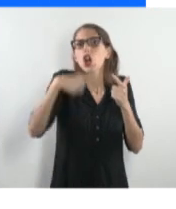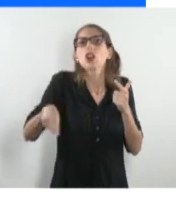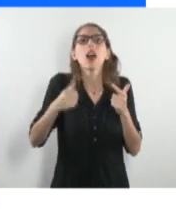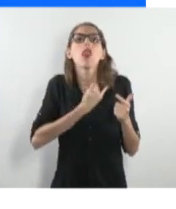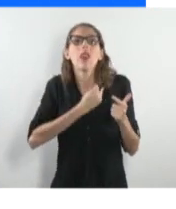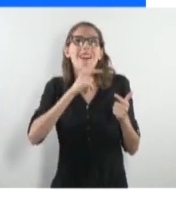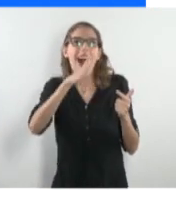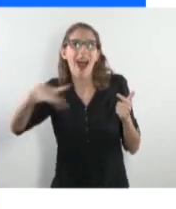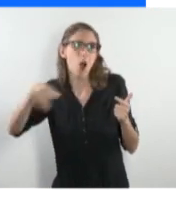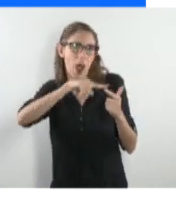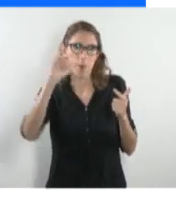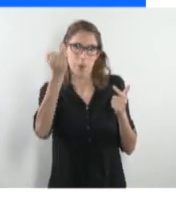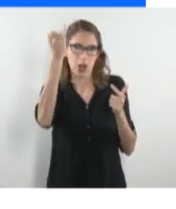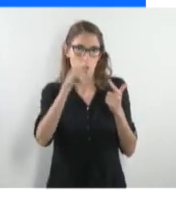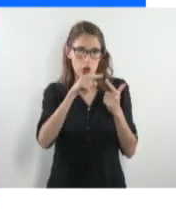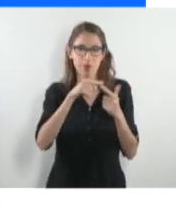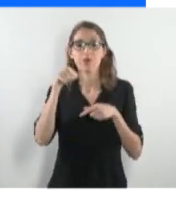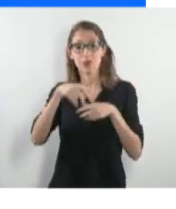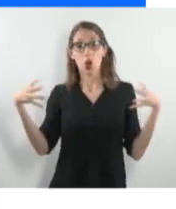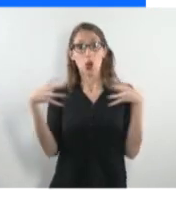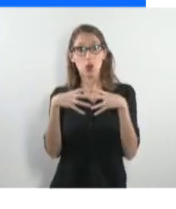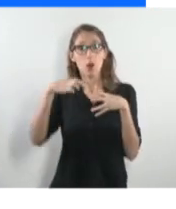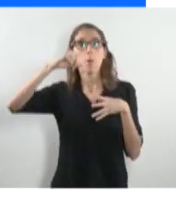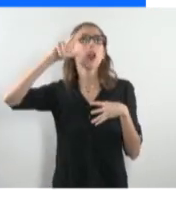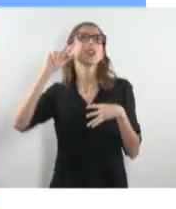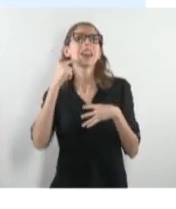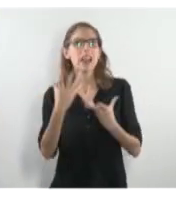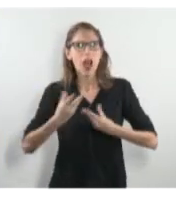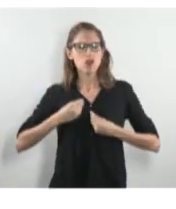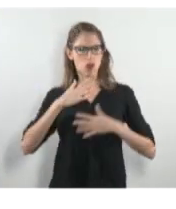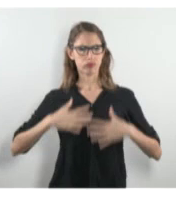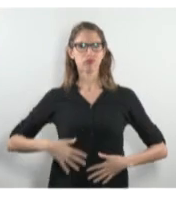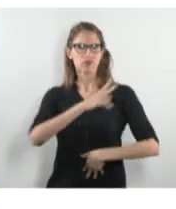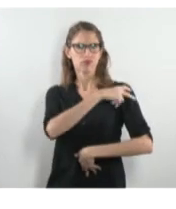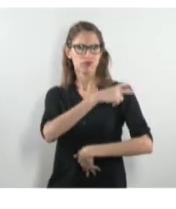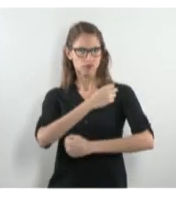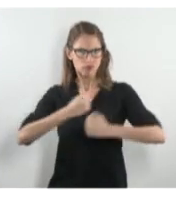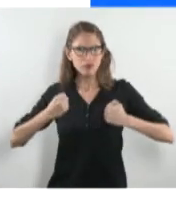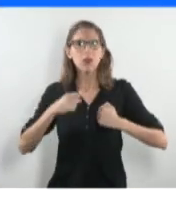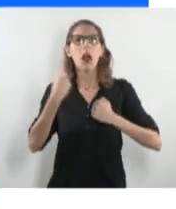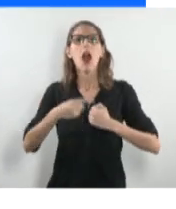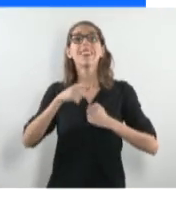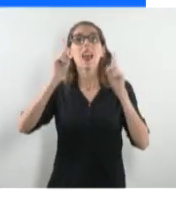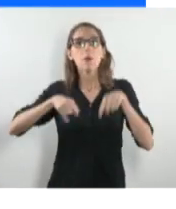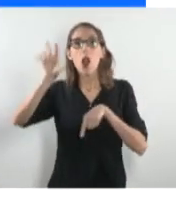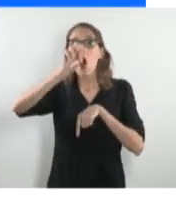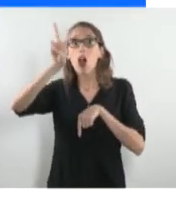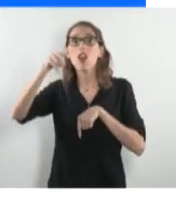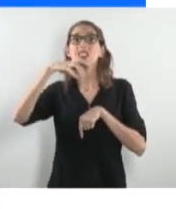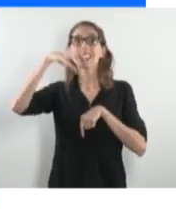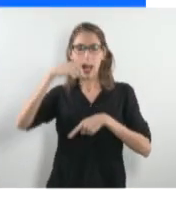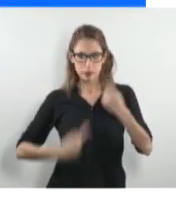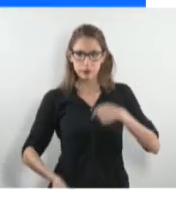acuoso. Las proteínas pueden participar en la defensa del organismo, intervienen en el transporte de oxígeno por la sangre o